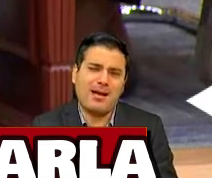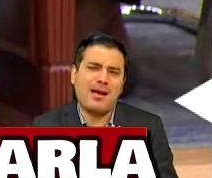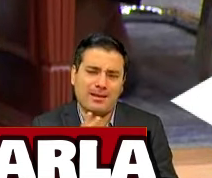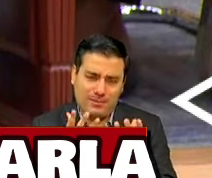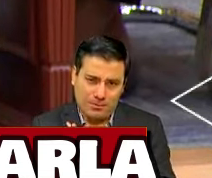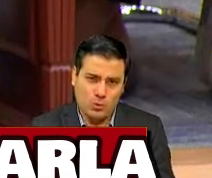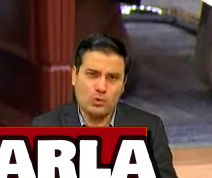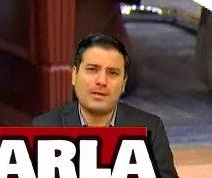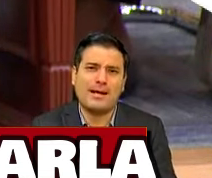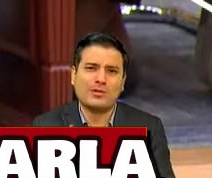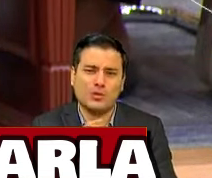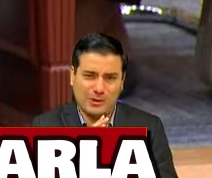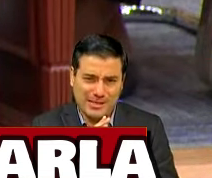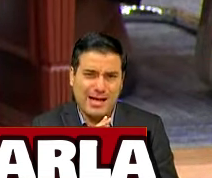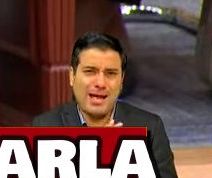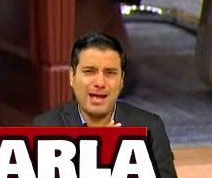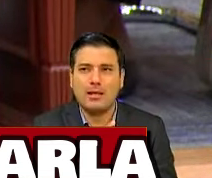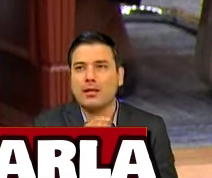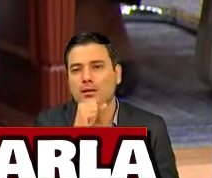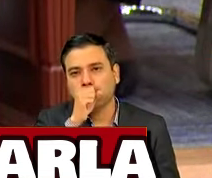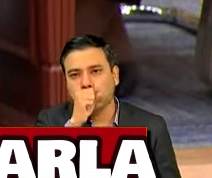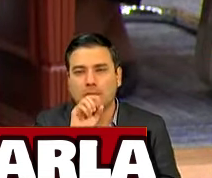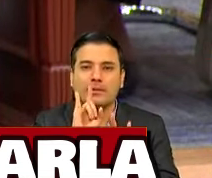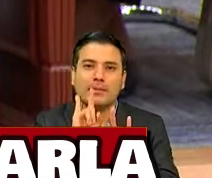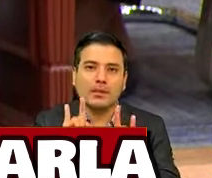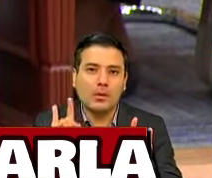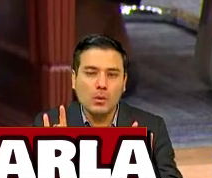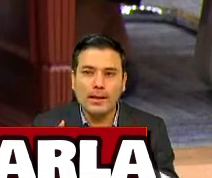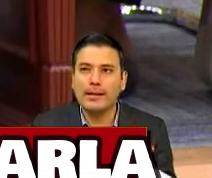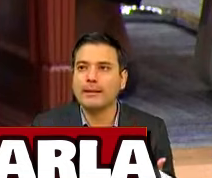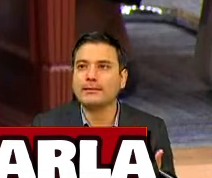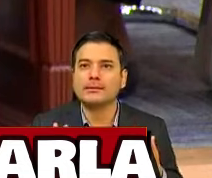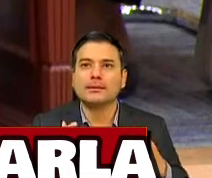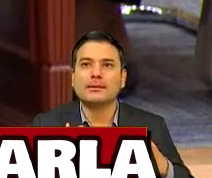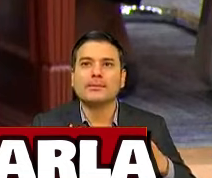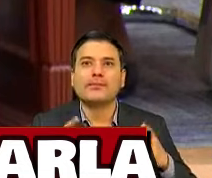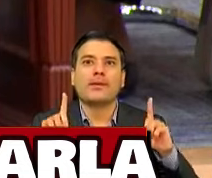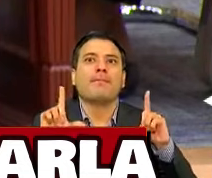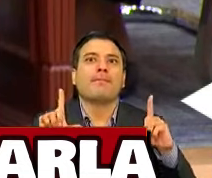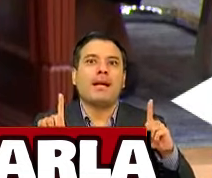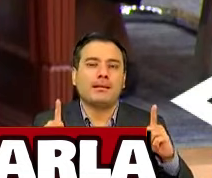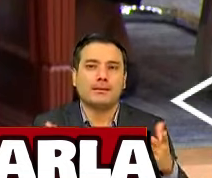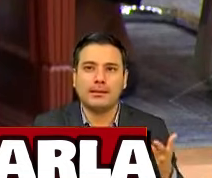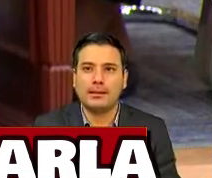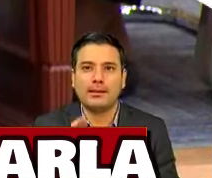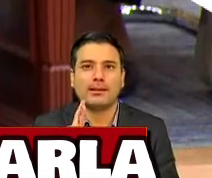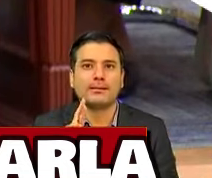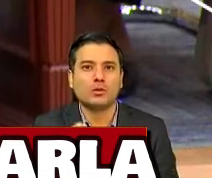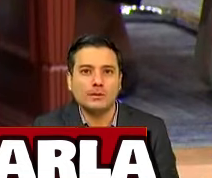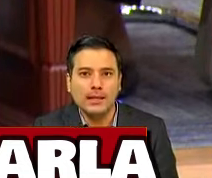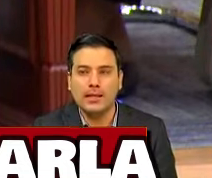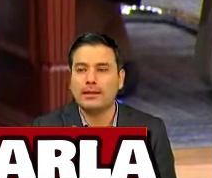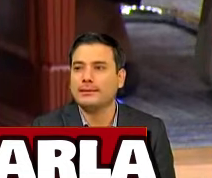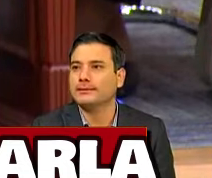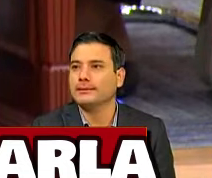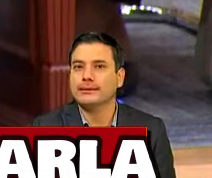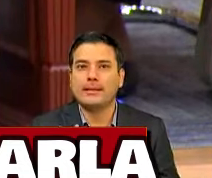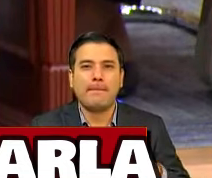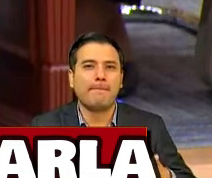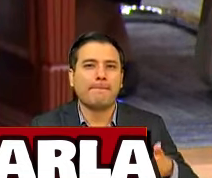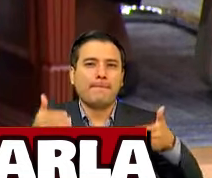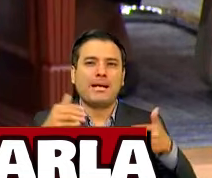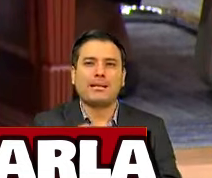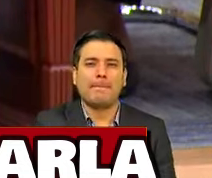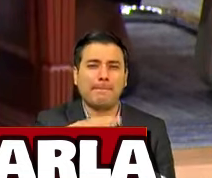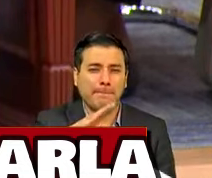no solamente son los espectaculares, las mantas, las redes sociales, las bardas, etcétera,